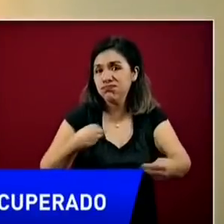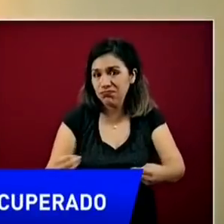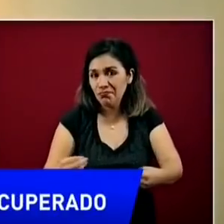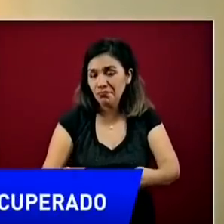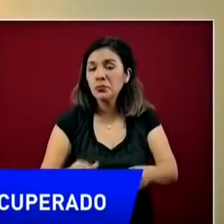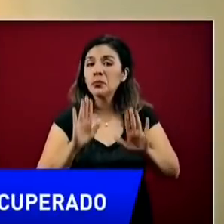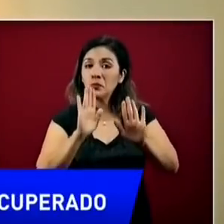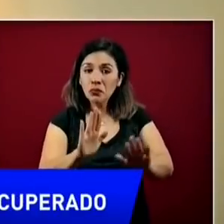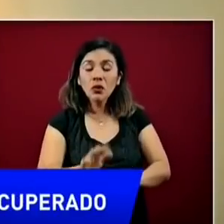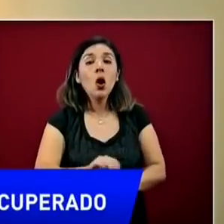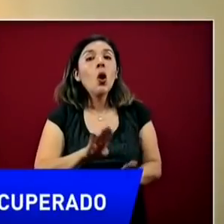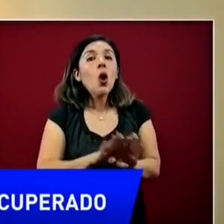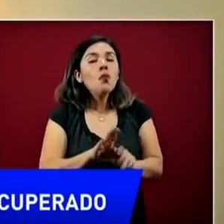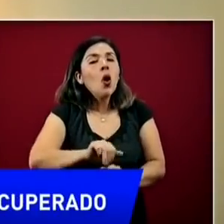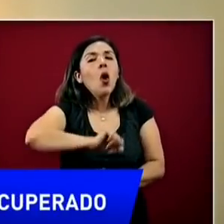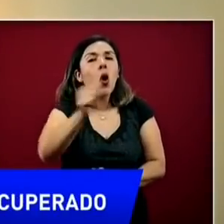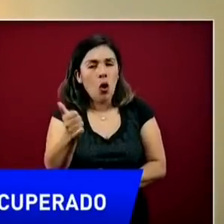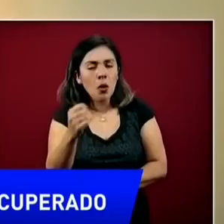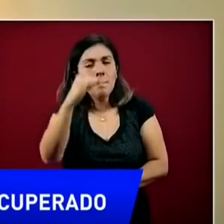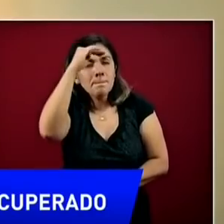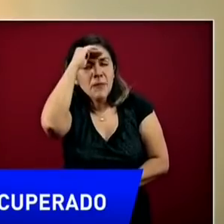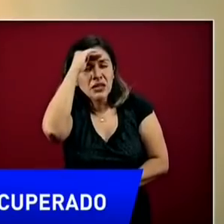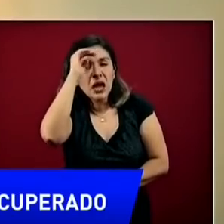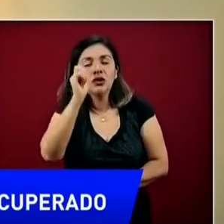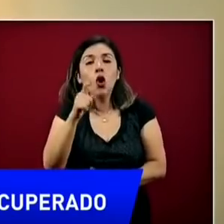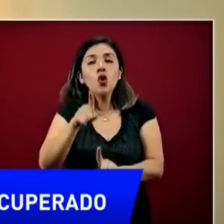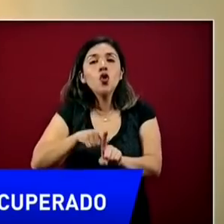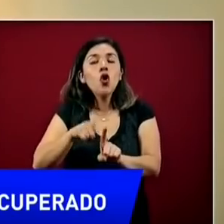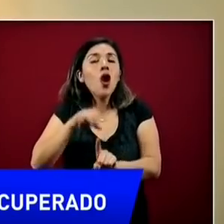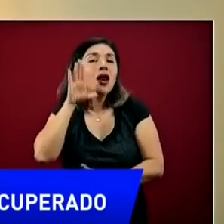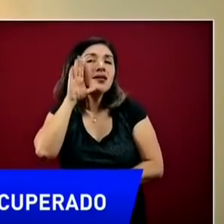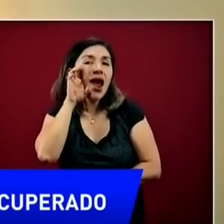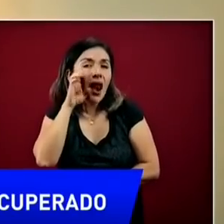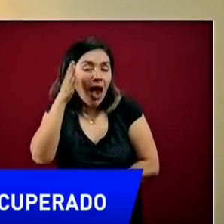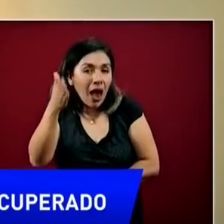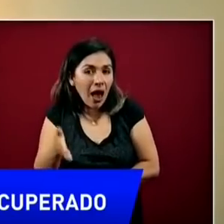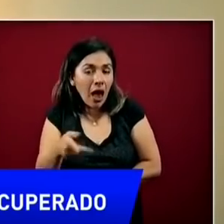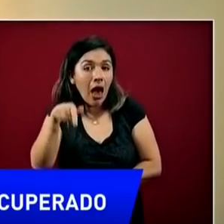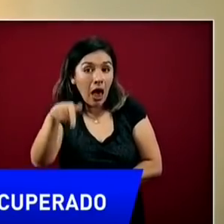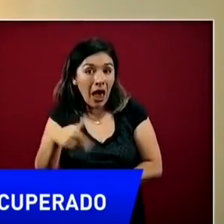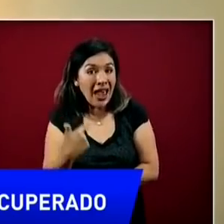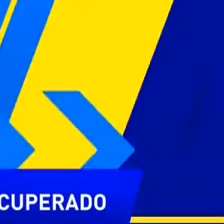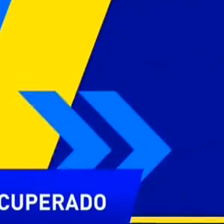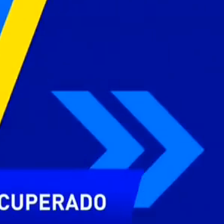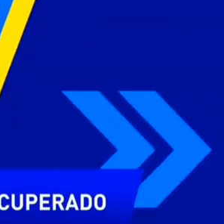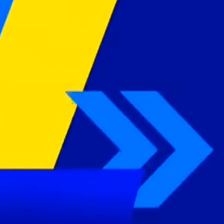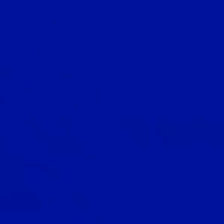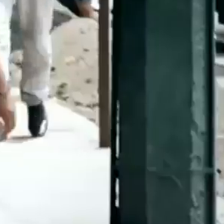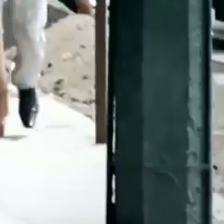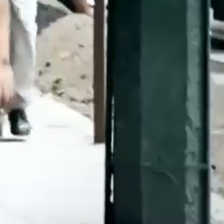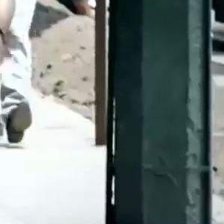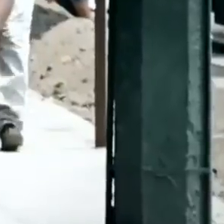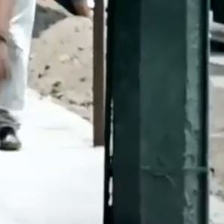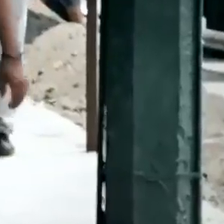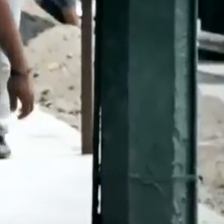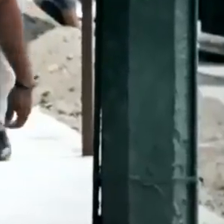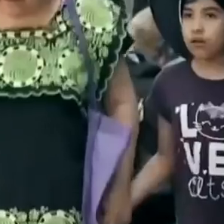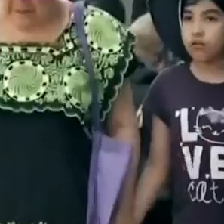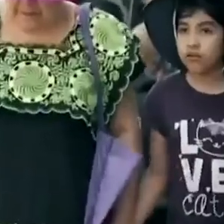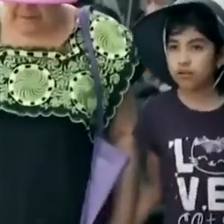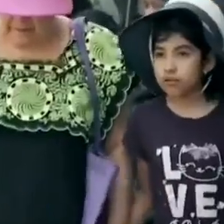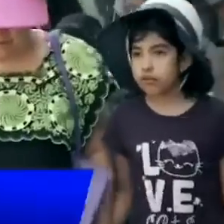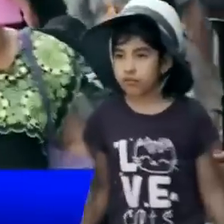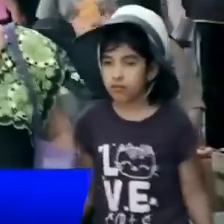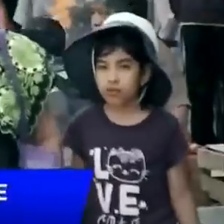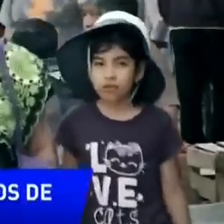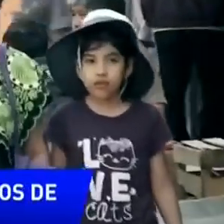el 58%, es decir, que 6 de cada 10 contagiados de COVID-19 se han recuperado. La Organización Panamericana